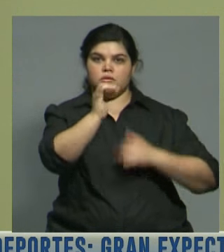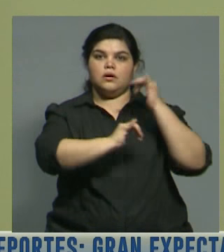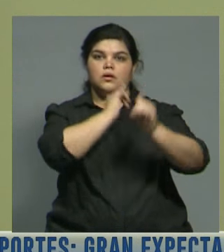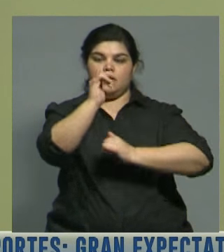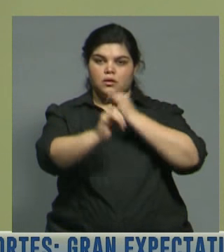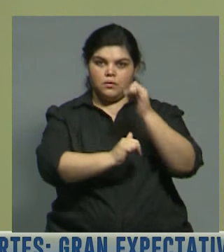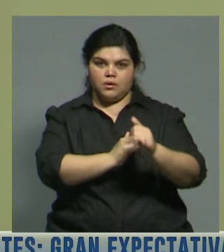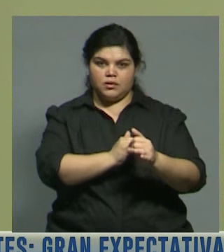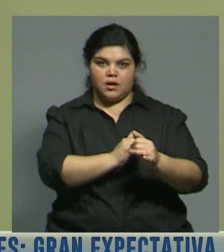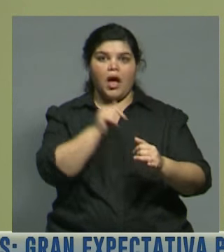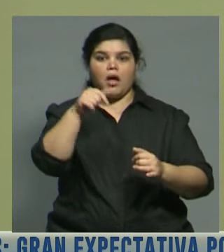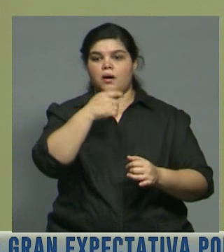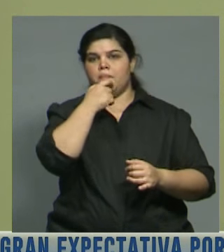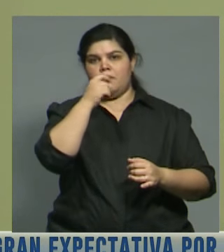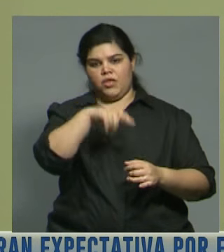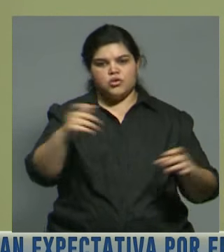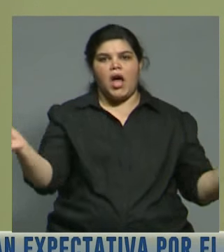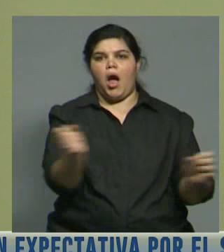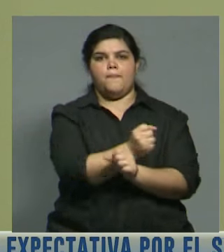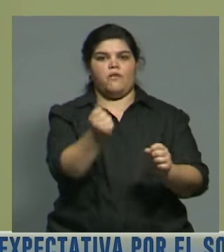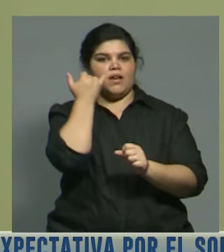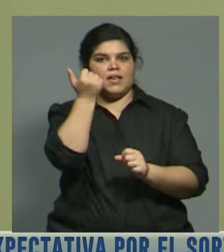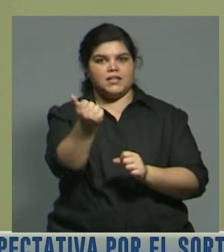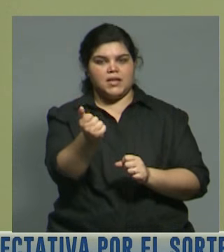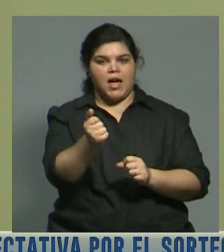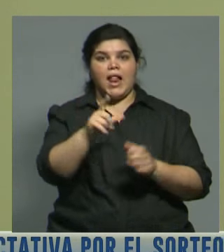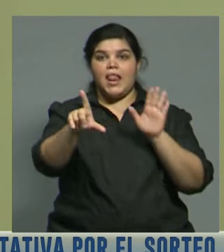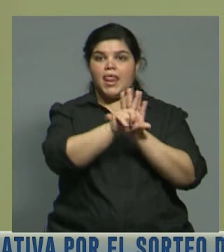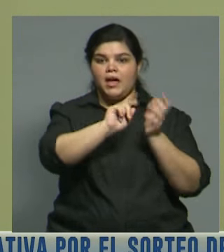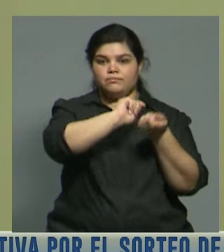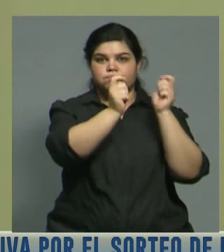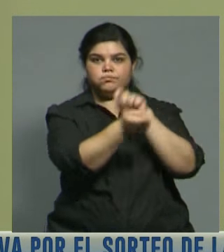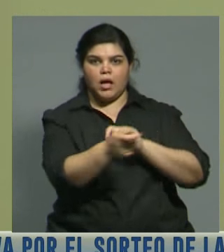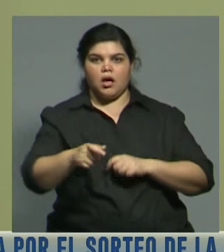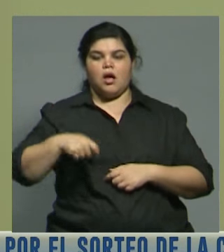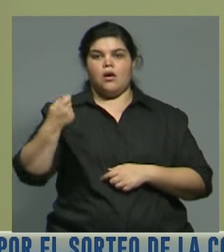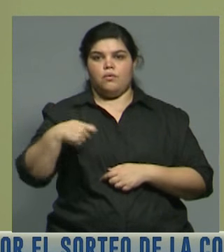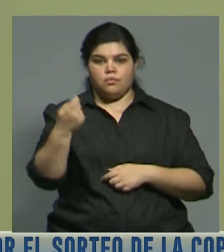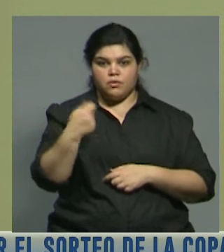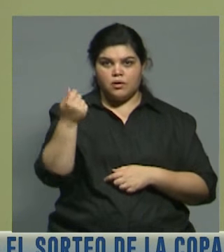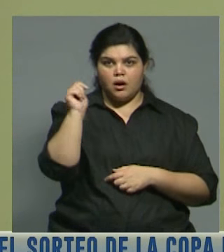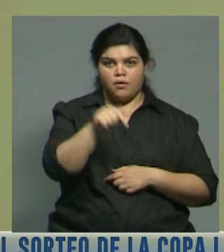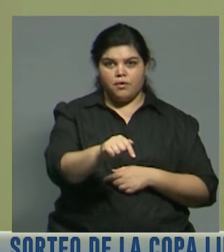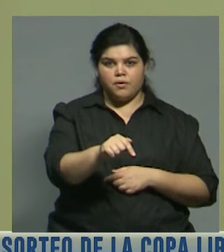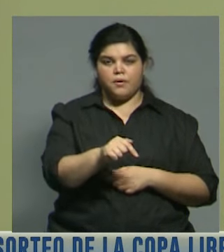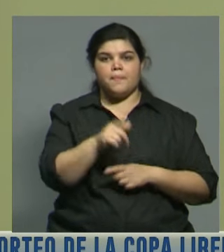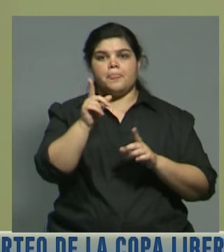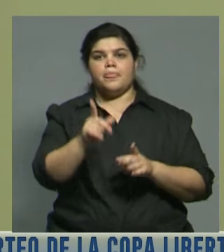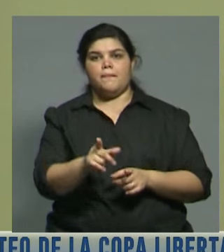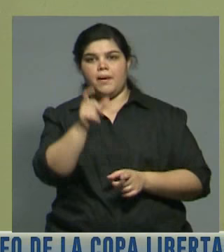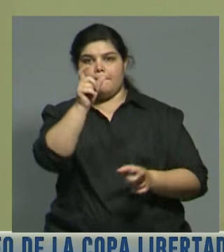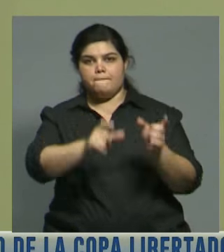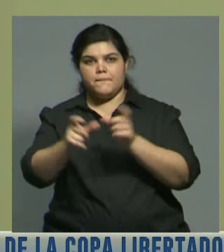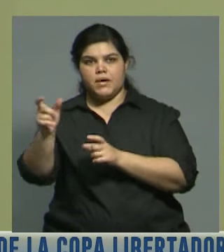de aprobada esta reforma, aprobada esta ley que va a modificar obviamente a los jubilados y a las personas que